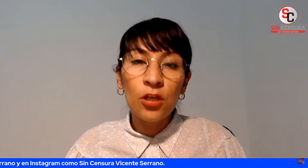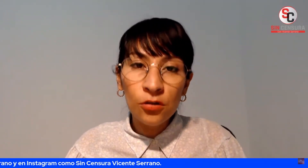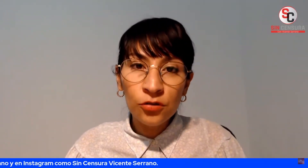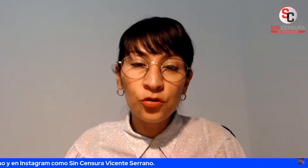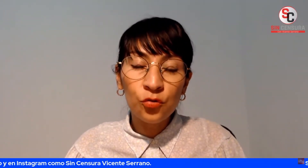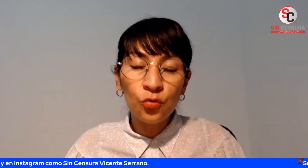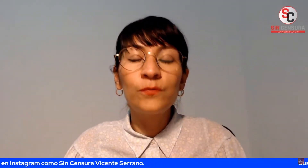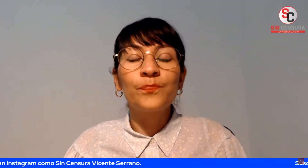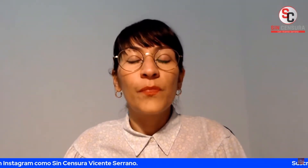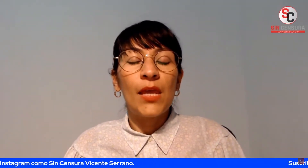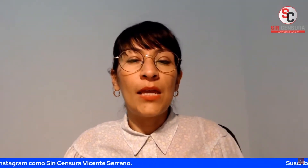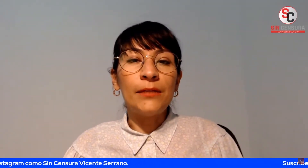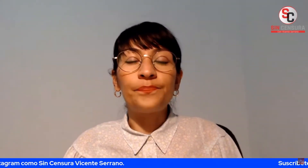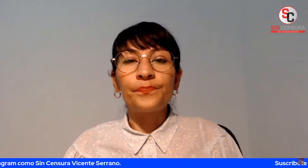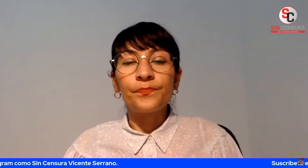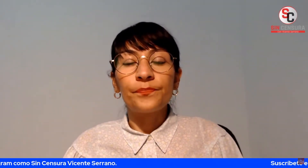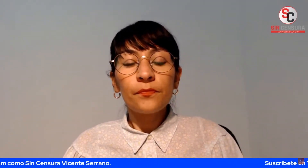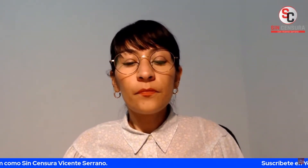él abrió